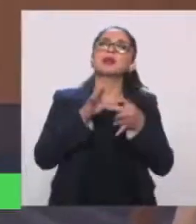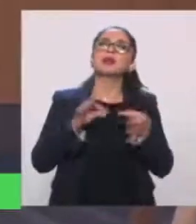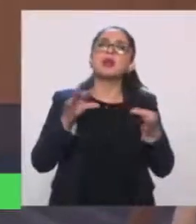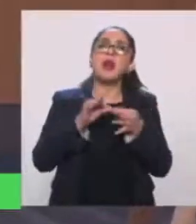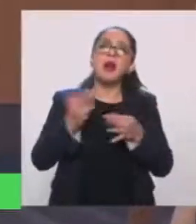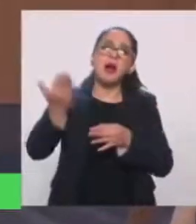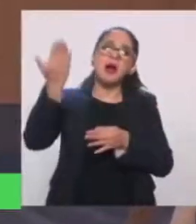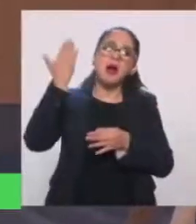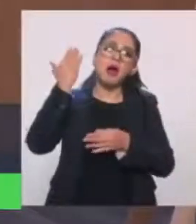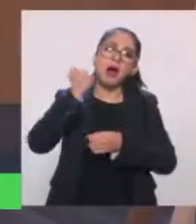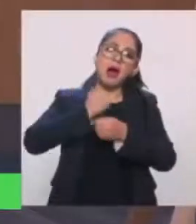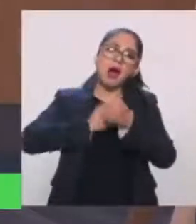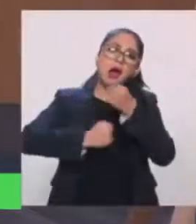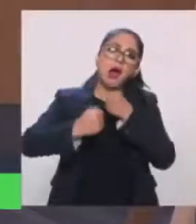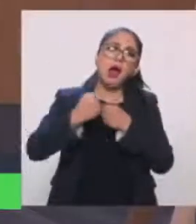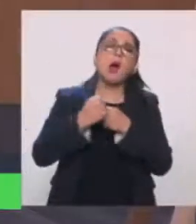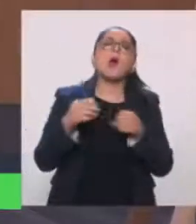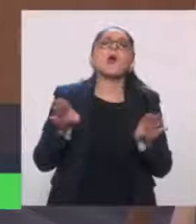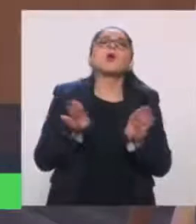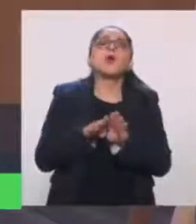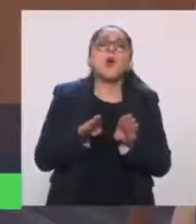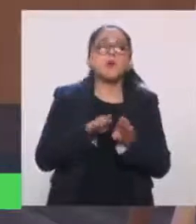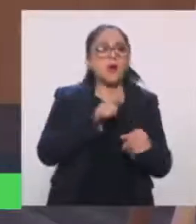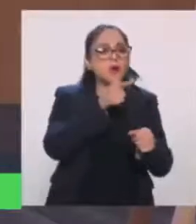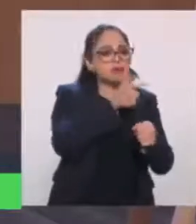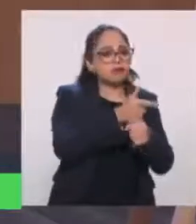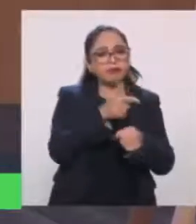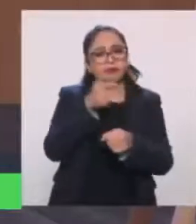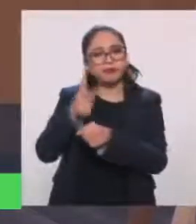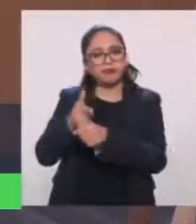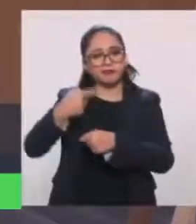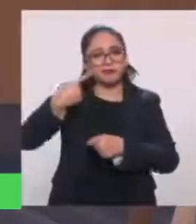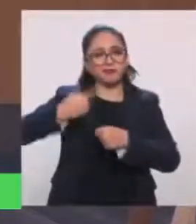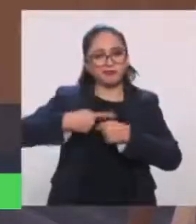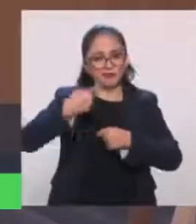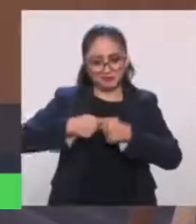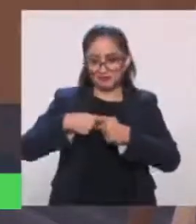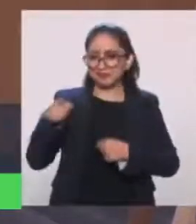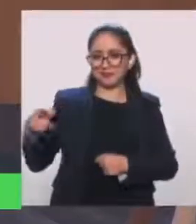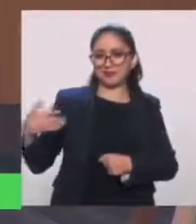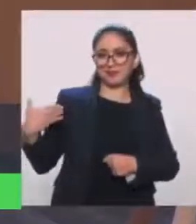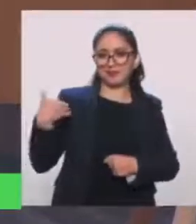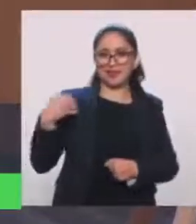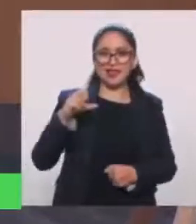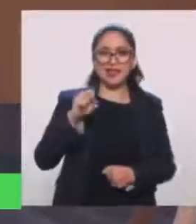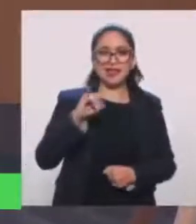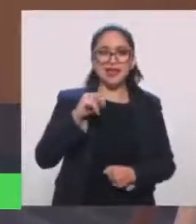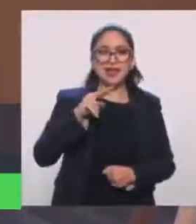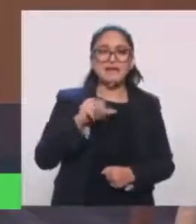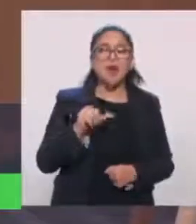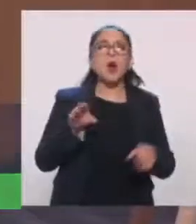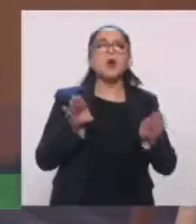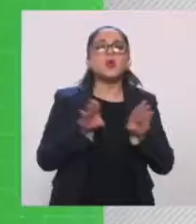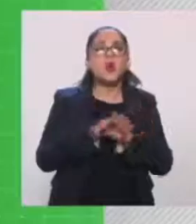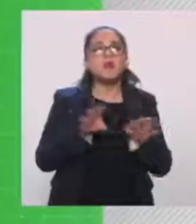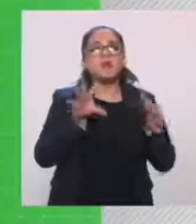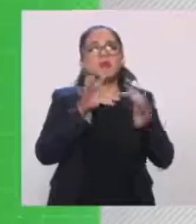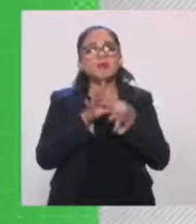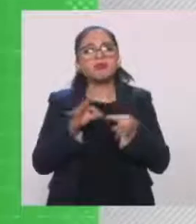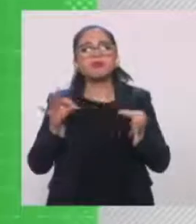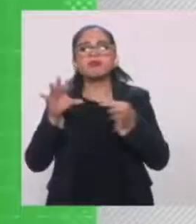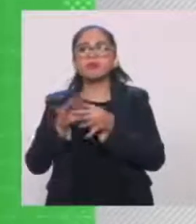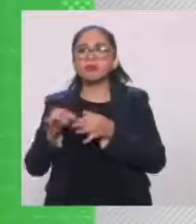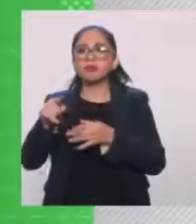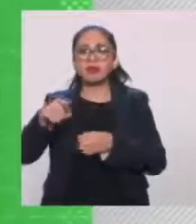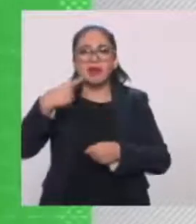la forma de diagnóstico. Silvia ahorita nos hizo un relato de la historia de la enfermedad, pero aparte desde el punto de